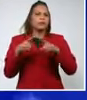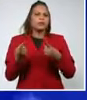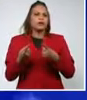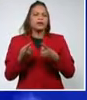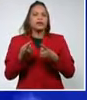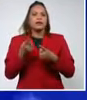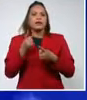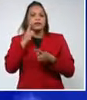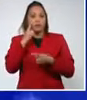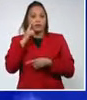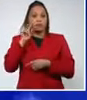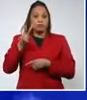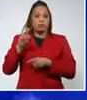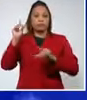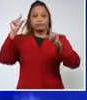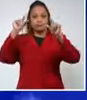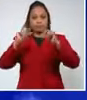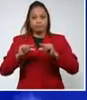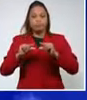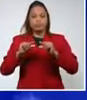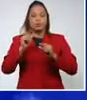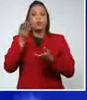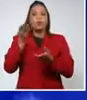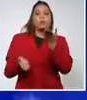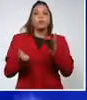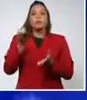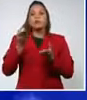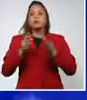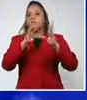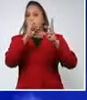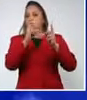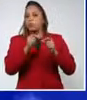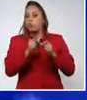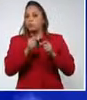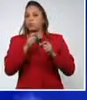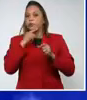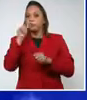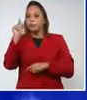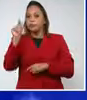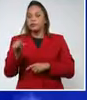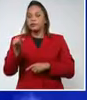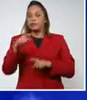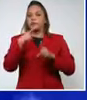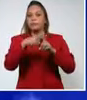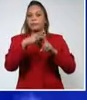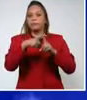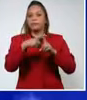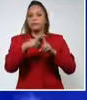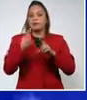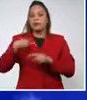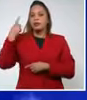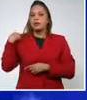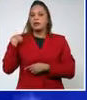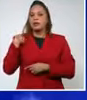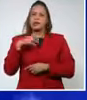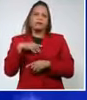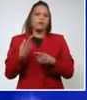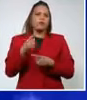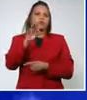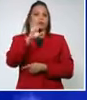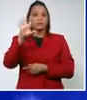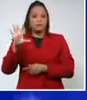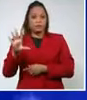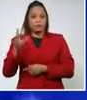tan marcada en comparación con el número de casos que se confirmaron ayer, que fueron 85,